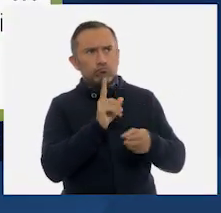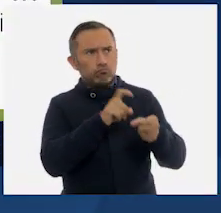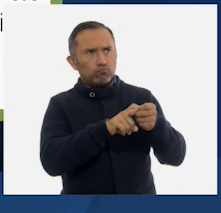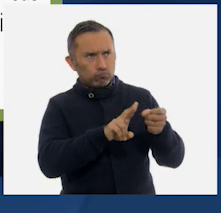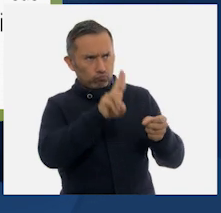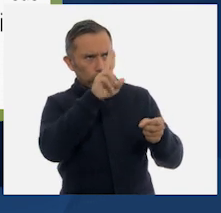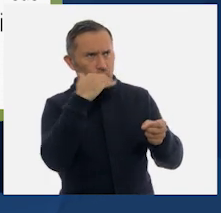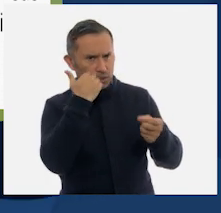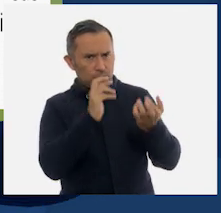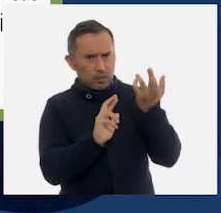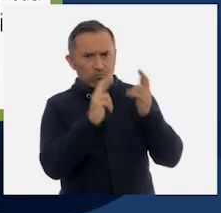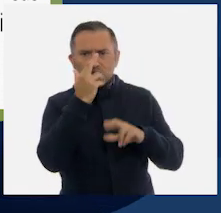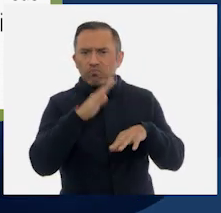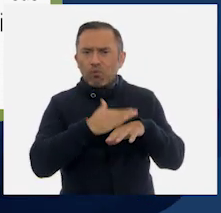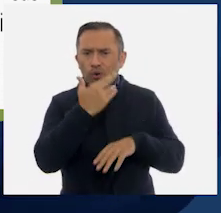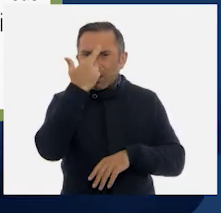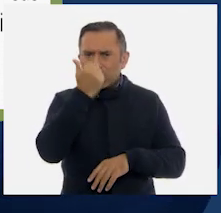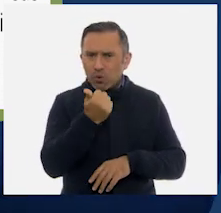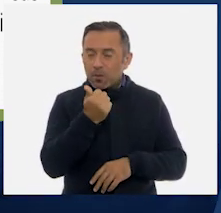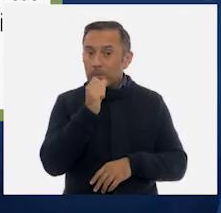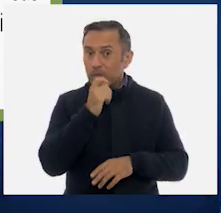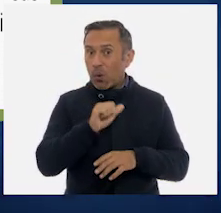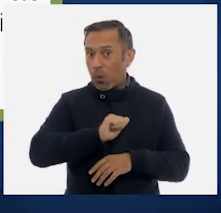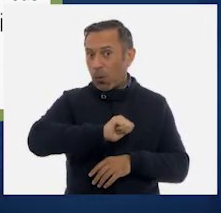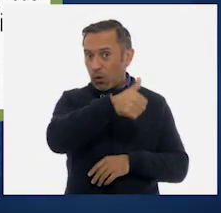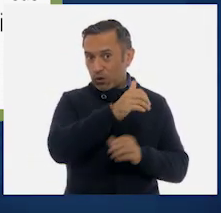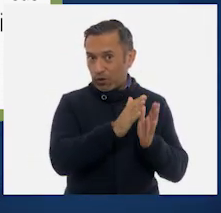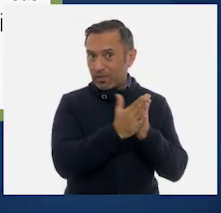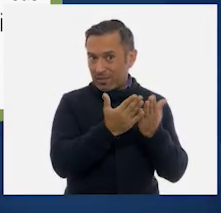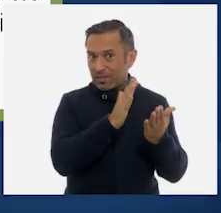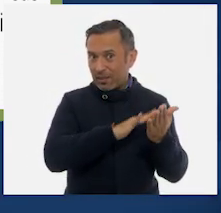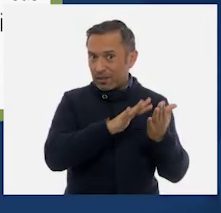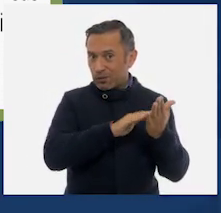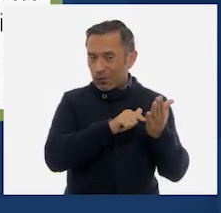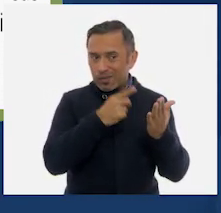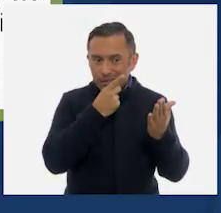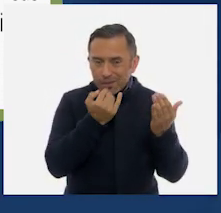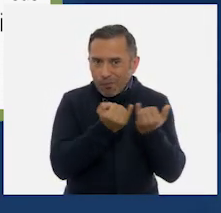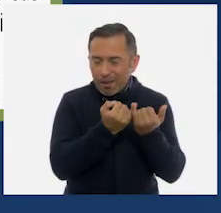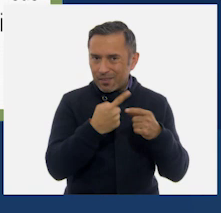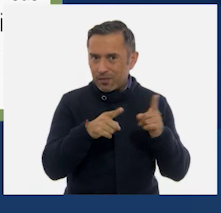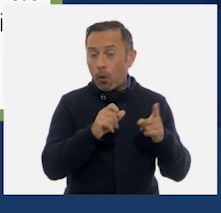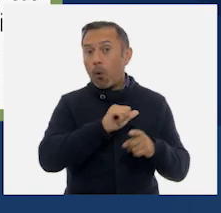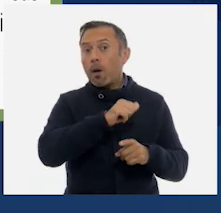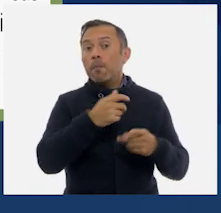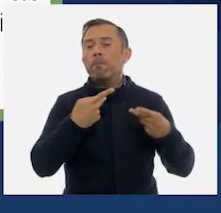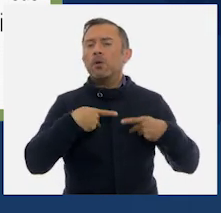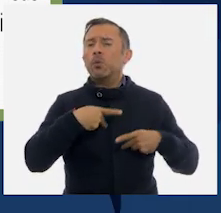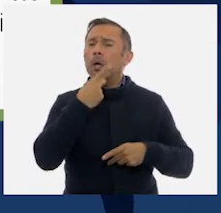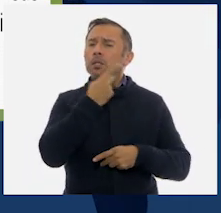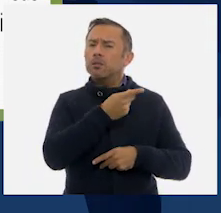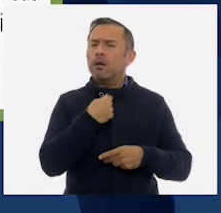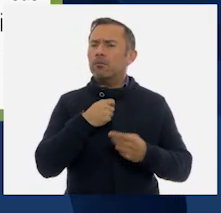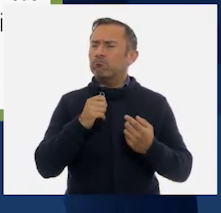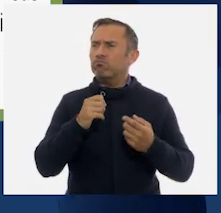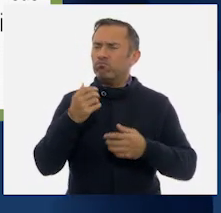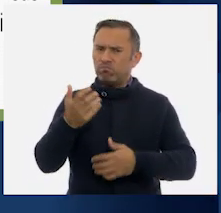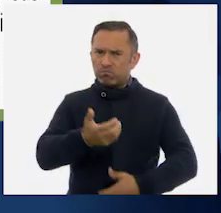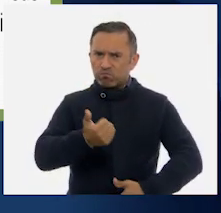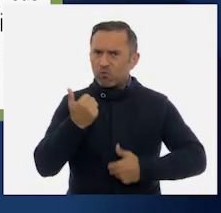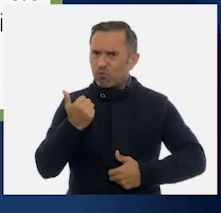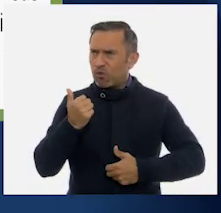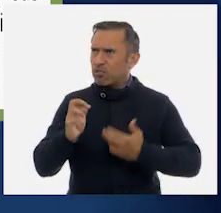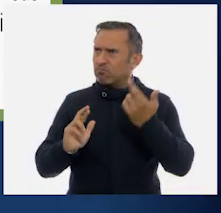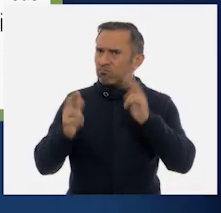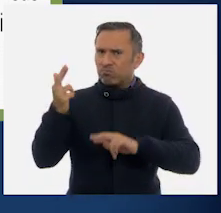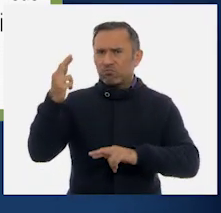exactamente lo mismo que habíamos leído en otro tipo de textos, donde decía que la gente se había levantado en armas con una conciencia clara y cargada de